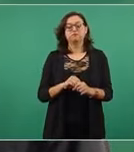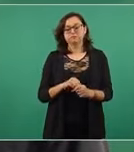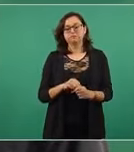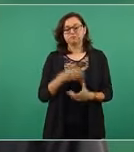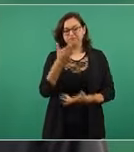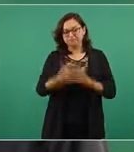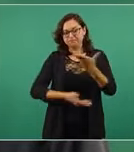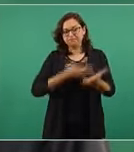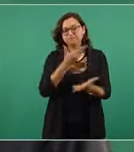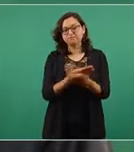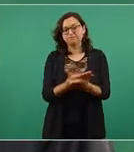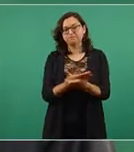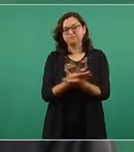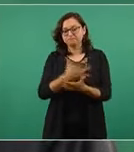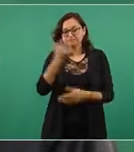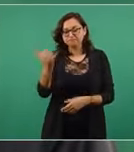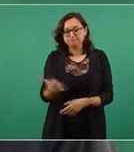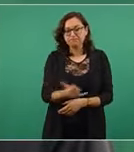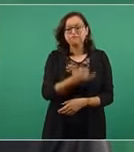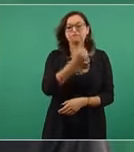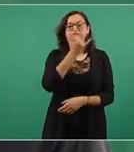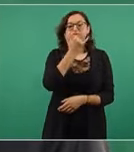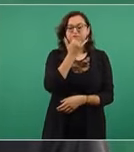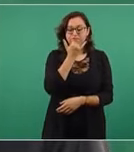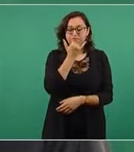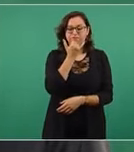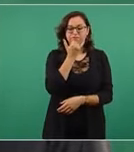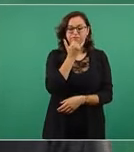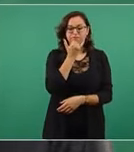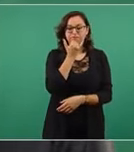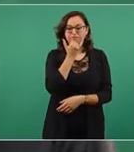disculpa, un sincero perdón